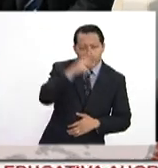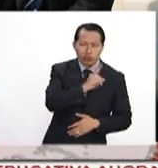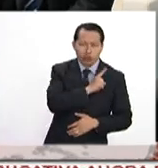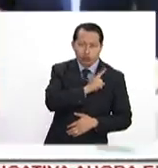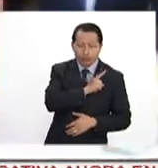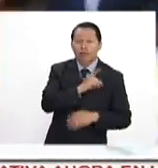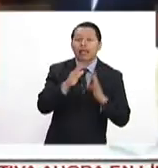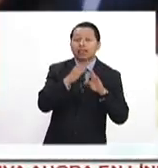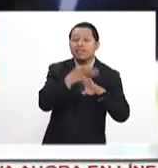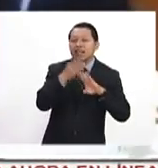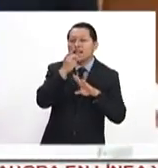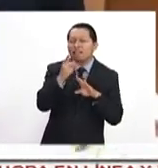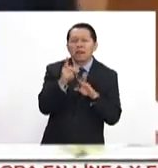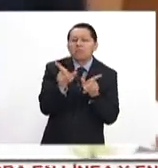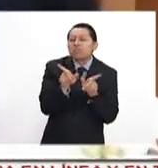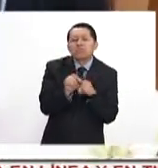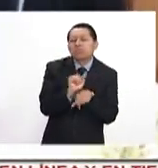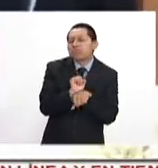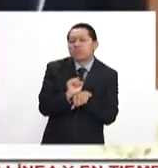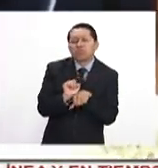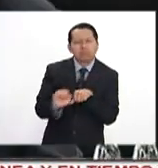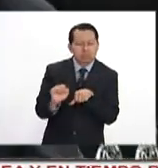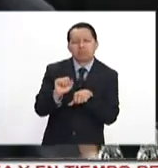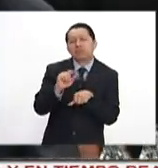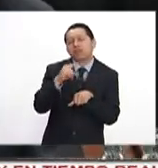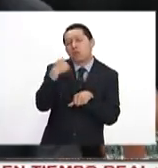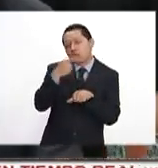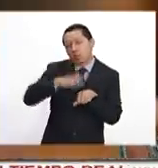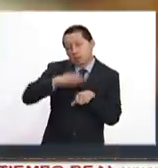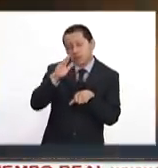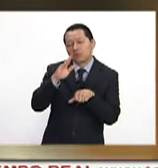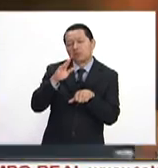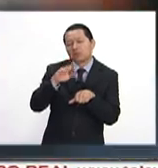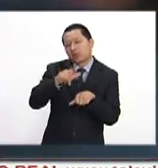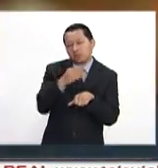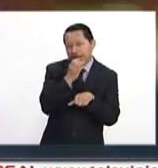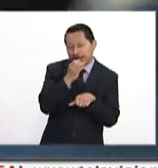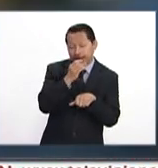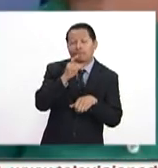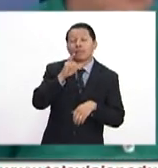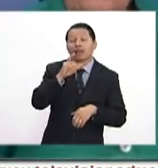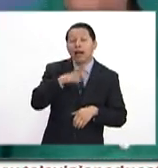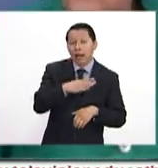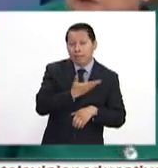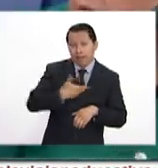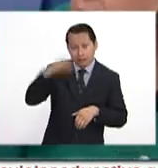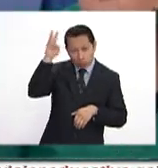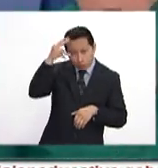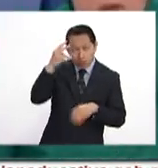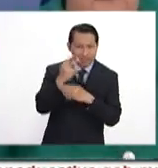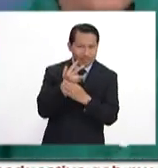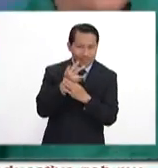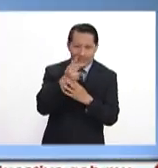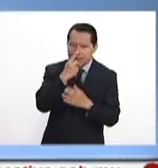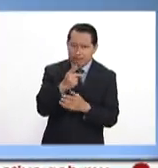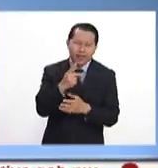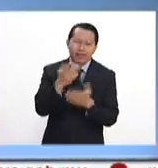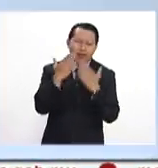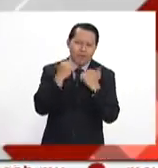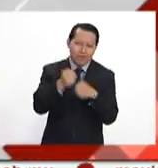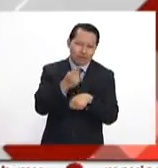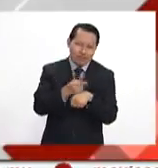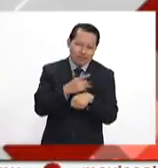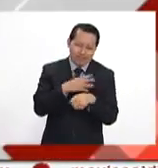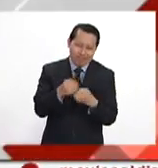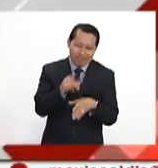una charla casual de más de una hora durante la cena, y al respecto, el presidente de Estados Unidos, Donald Trump, por supuesto, no perdió oportunidad y